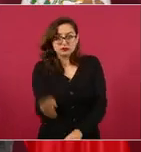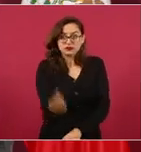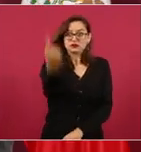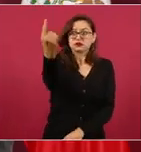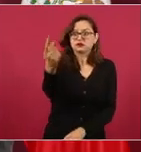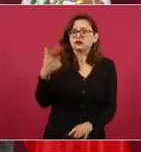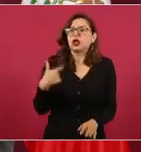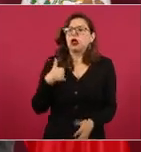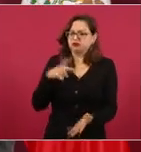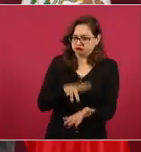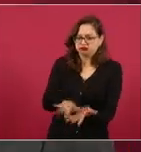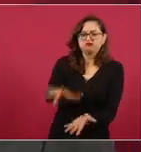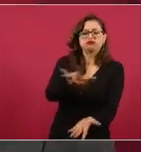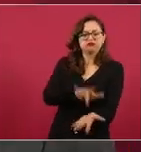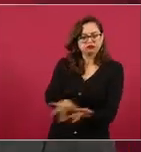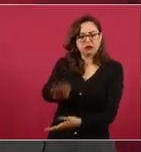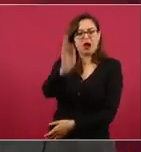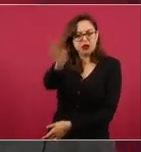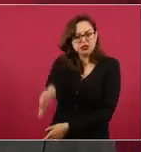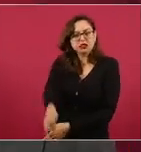encuesta,